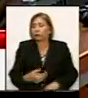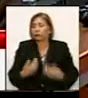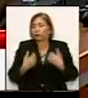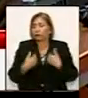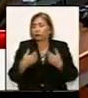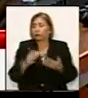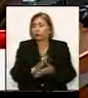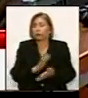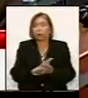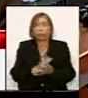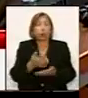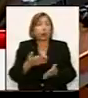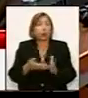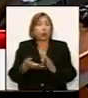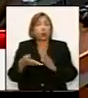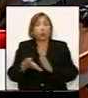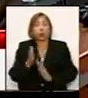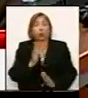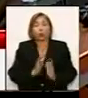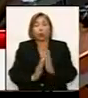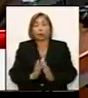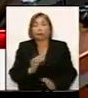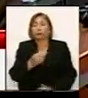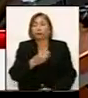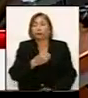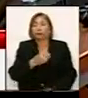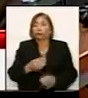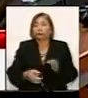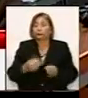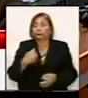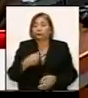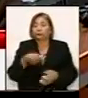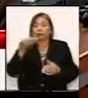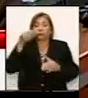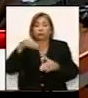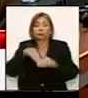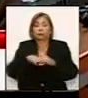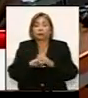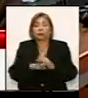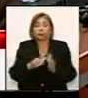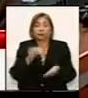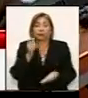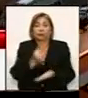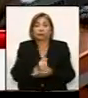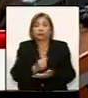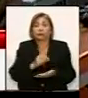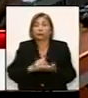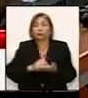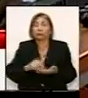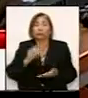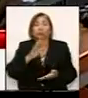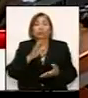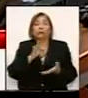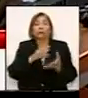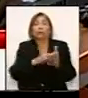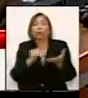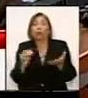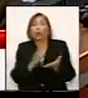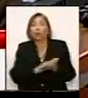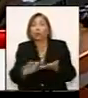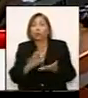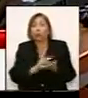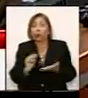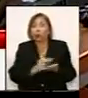folios adulterados y la firma del magistrado Mesías habría sido insertada en la fotocopia. Y también recordemos que eso lo